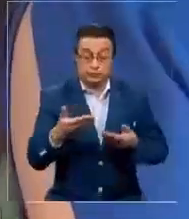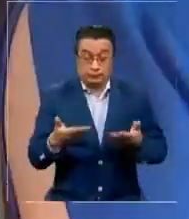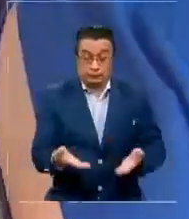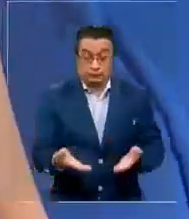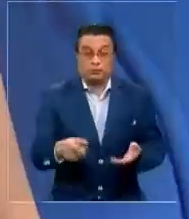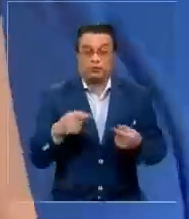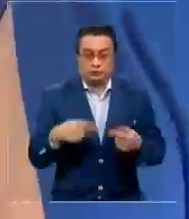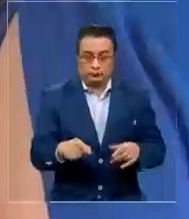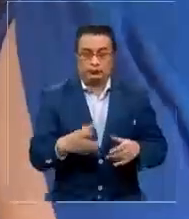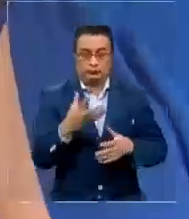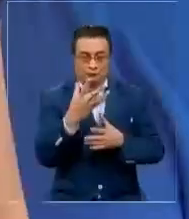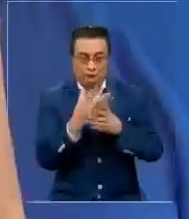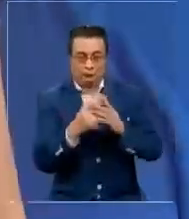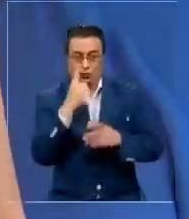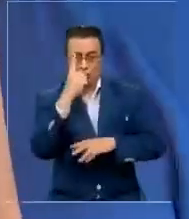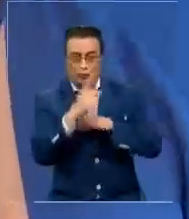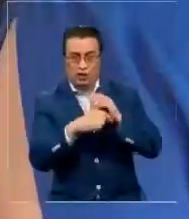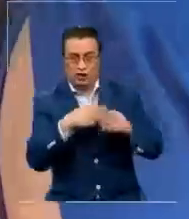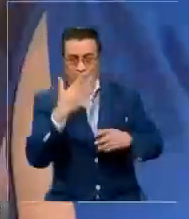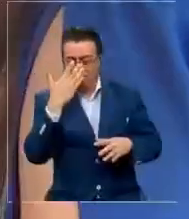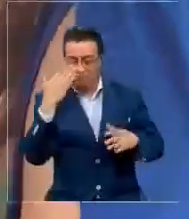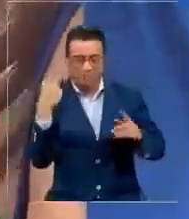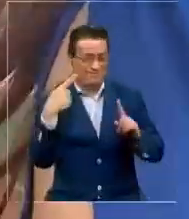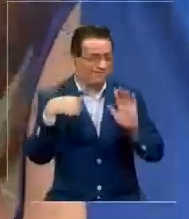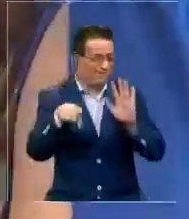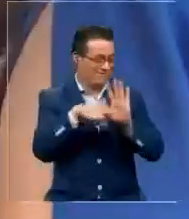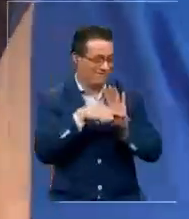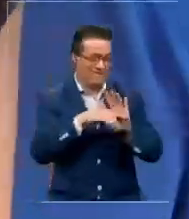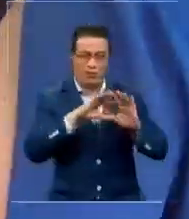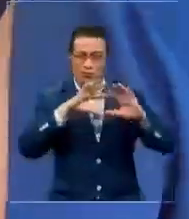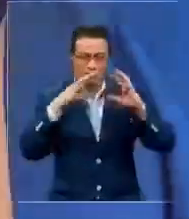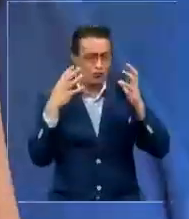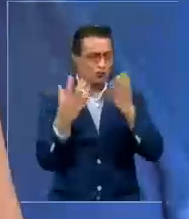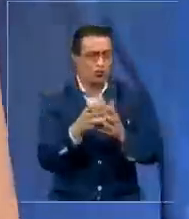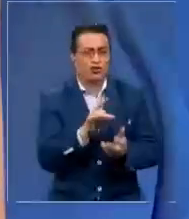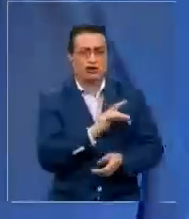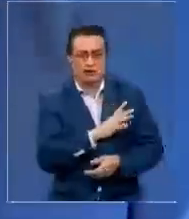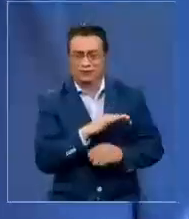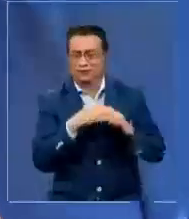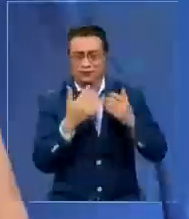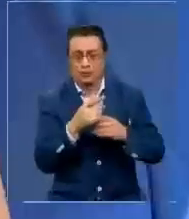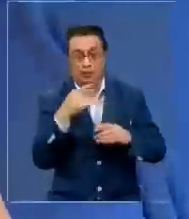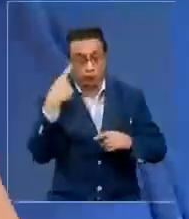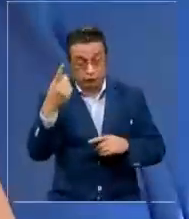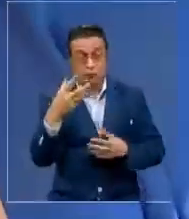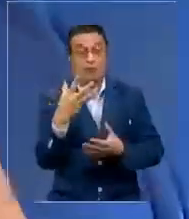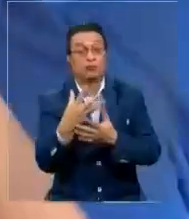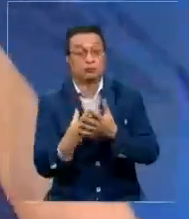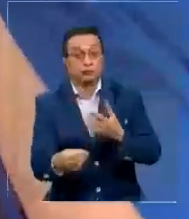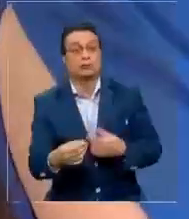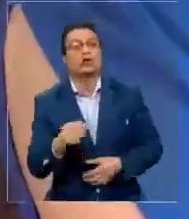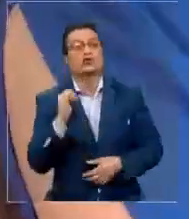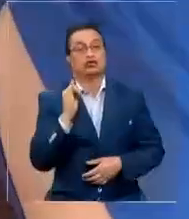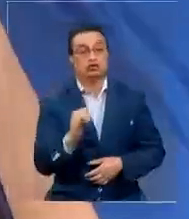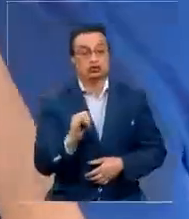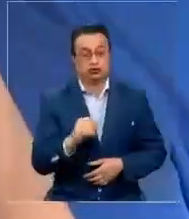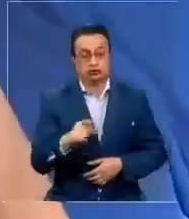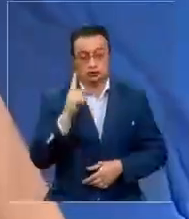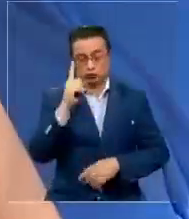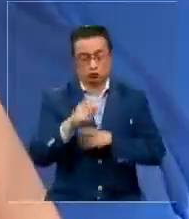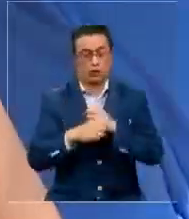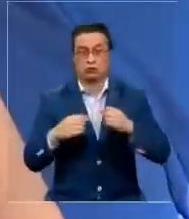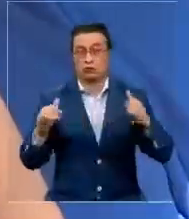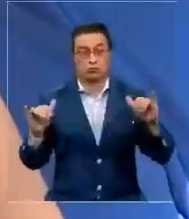dejando un año negro para Chile, para el mundo, y con el próximo ya vamos a empezar a ver. De todas maneras, terminamos